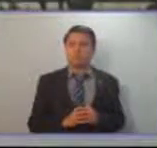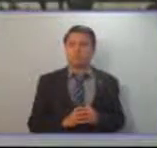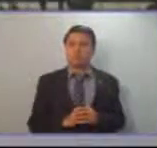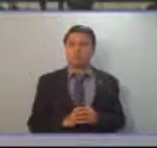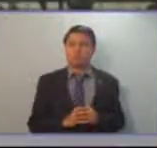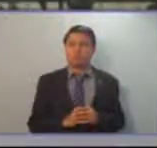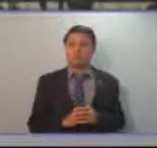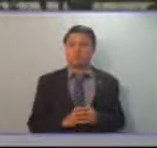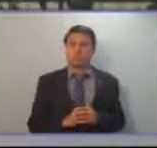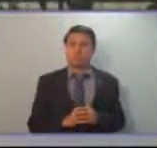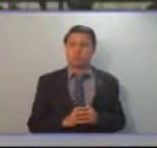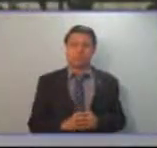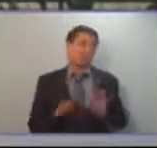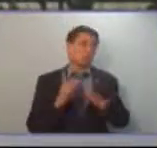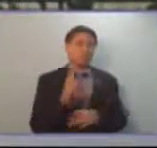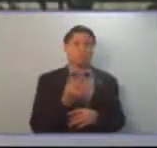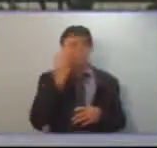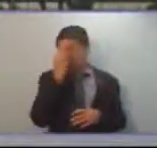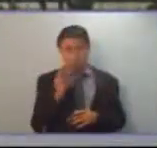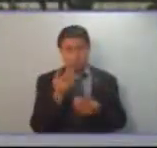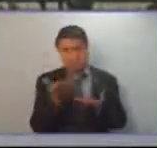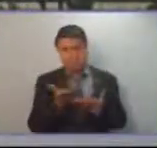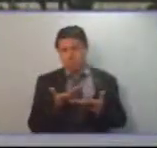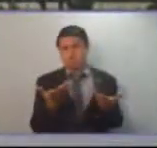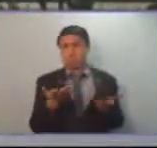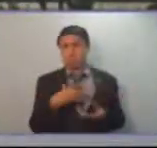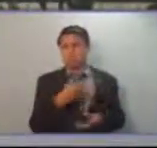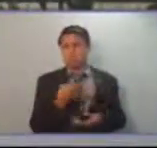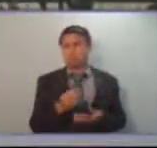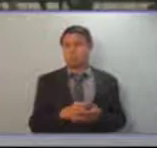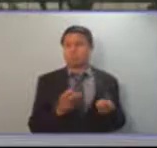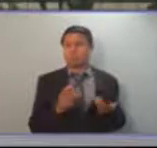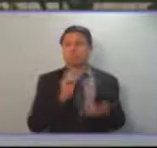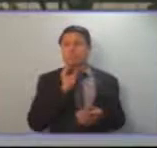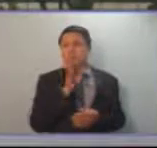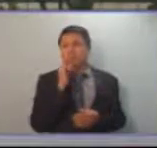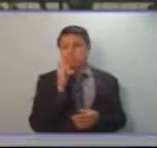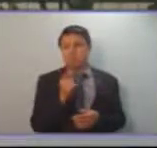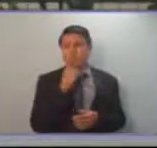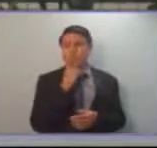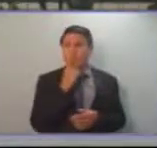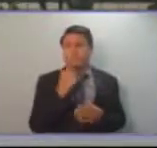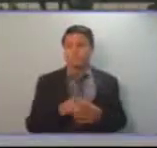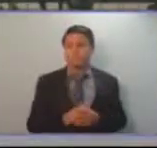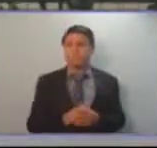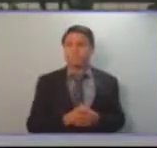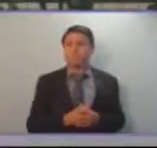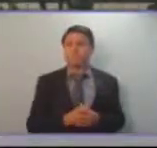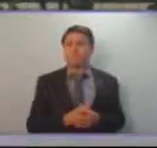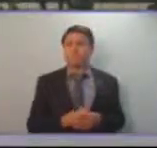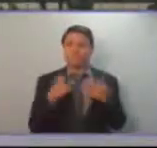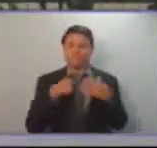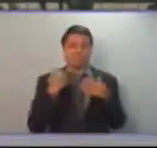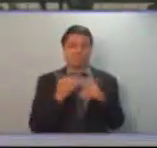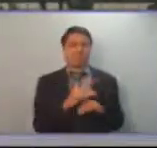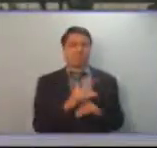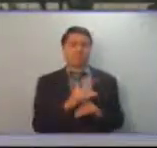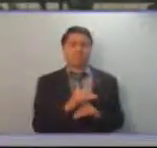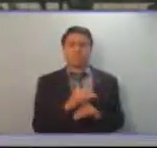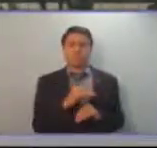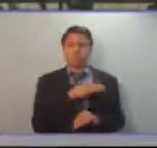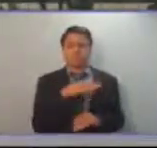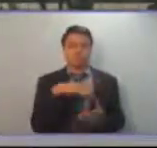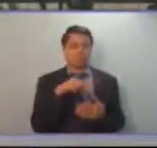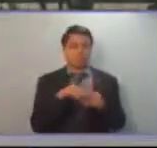de, si cree que no lo está haciendo bien, de decirle, pues te limito. Entonces, por